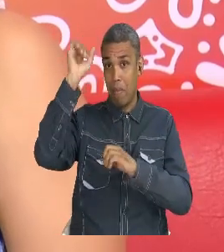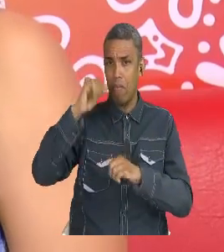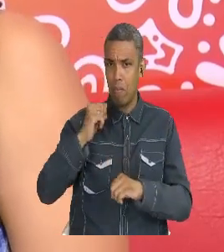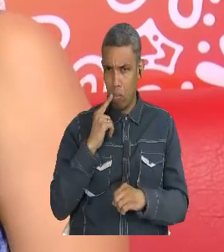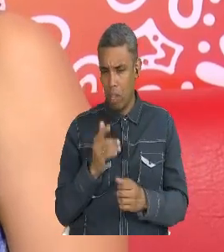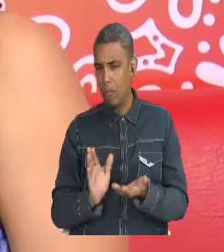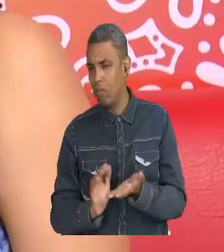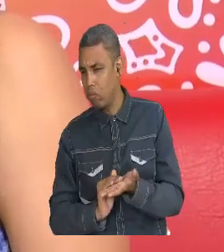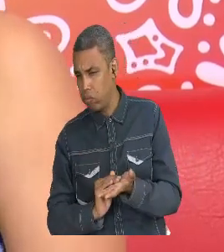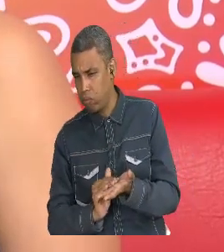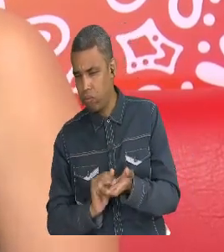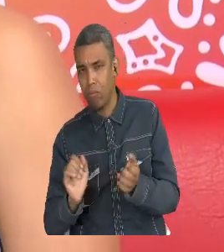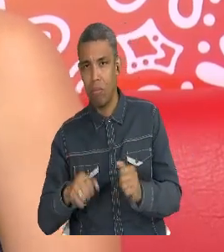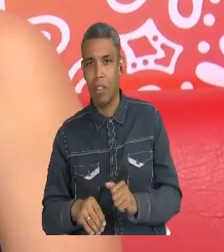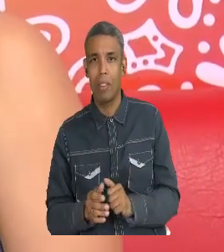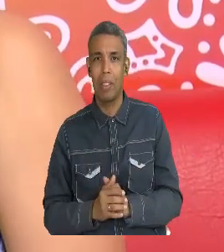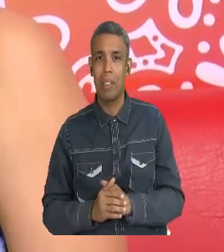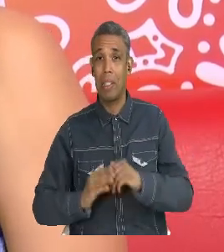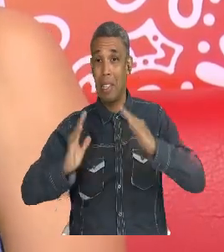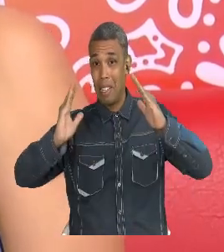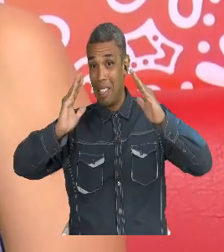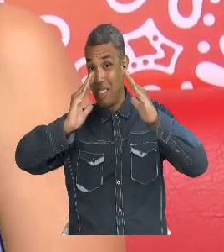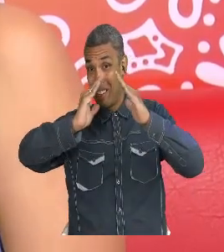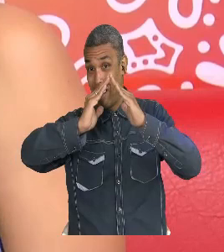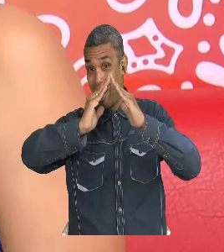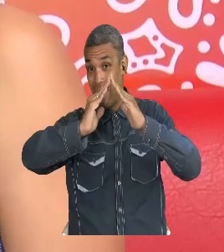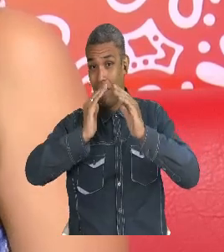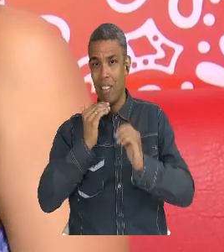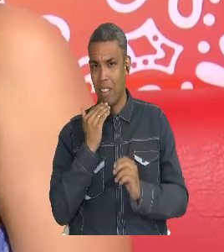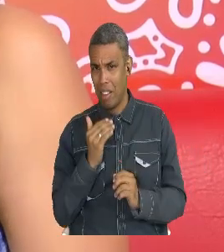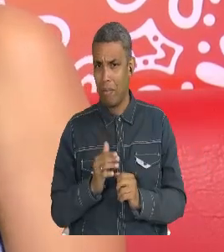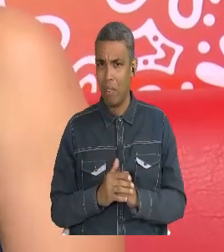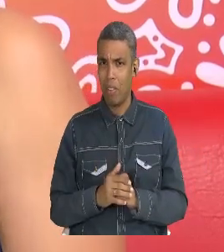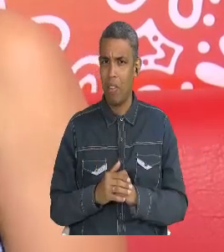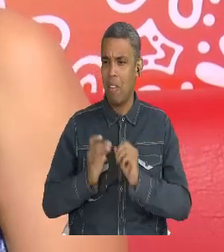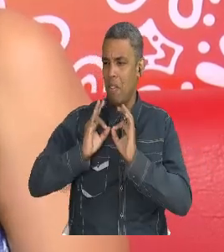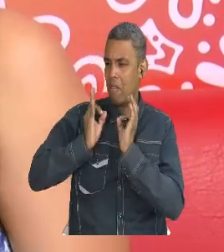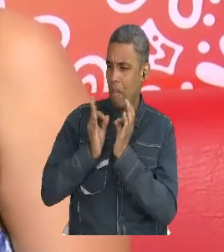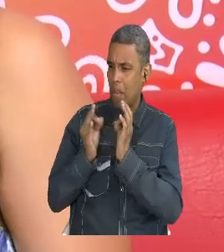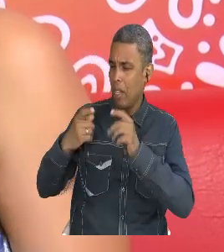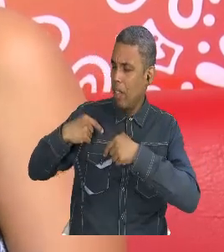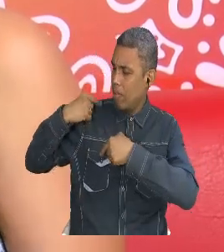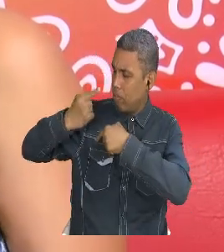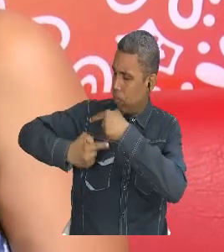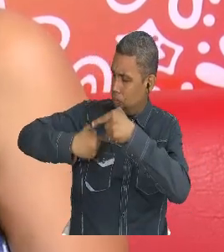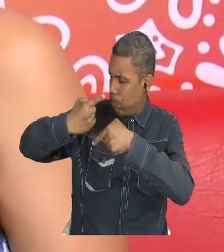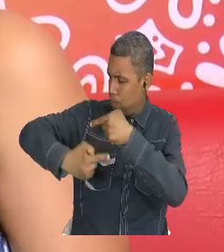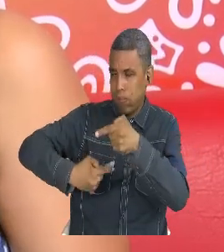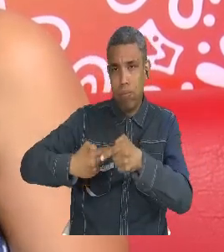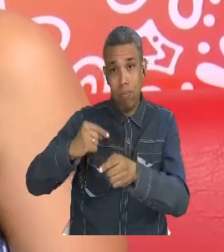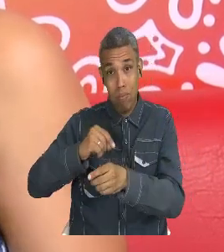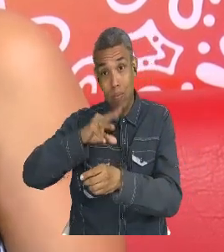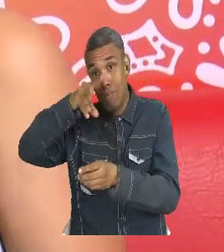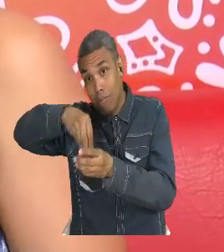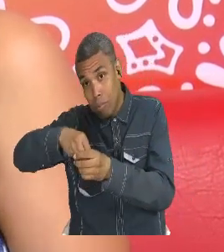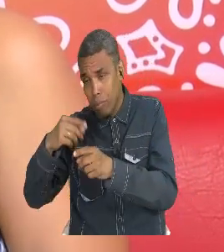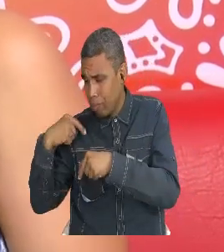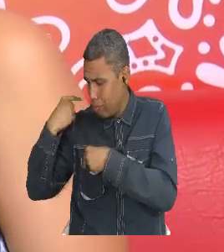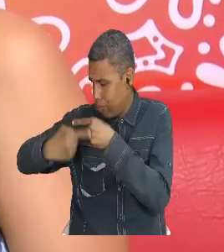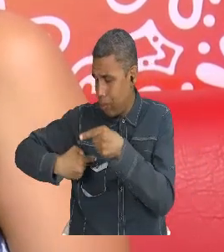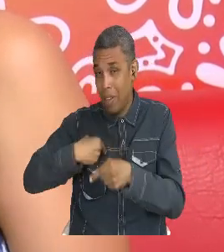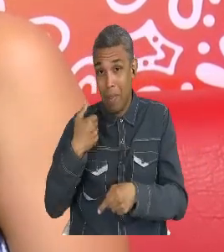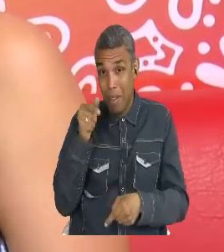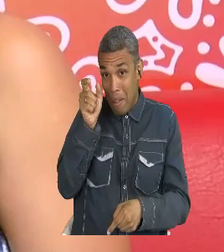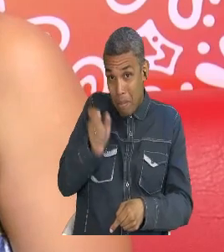figura con el fin de proteger la vivienda de todas las personas que tienen como su patrimonio. O sea, el fin